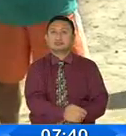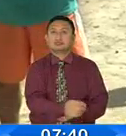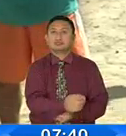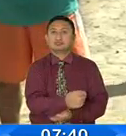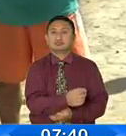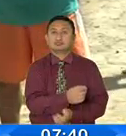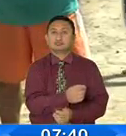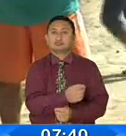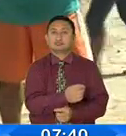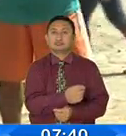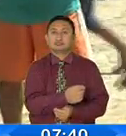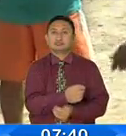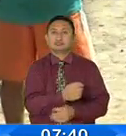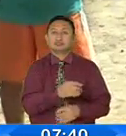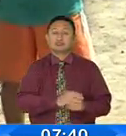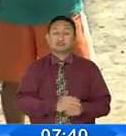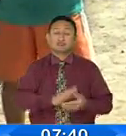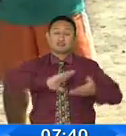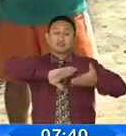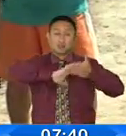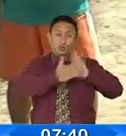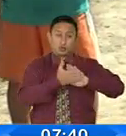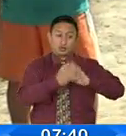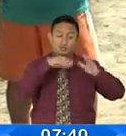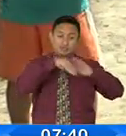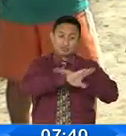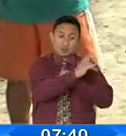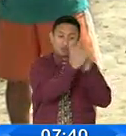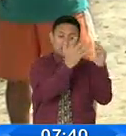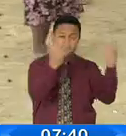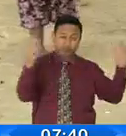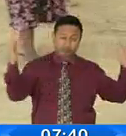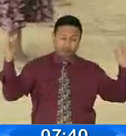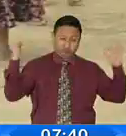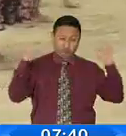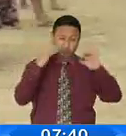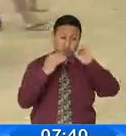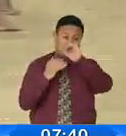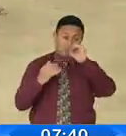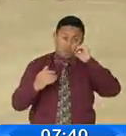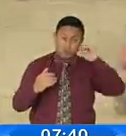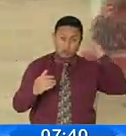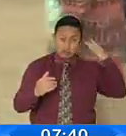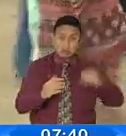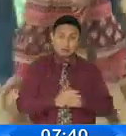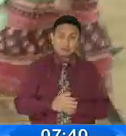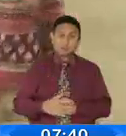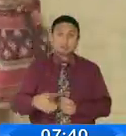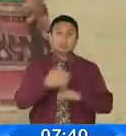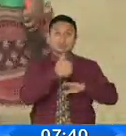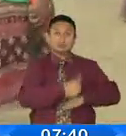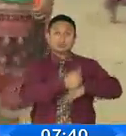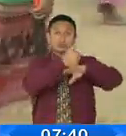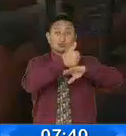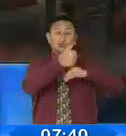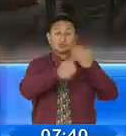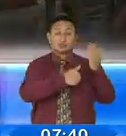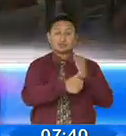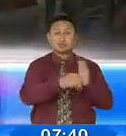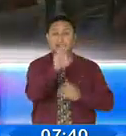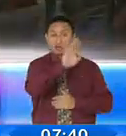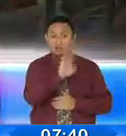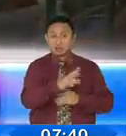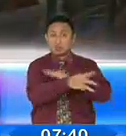Vacunar a los habitantes de las comunidades del interior de la selva y del cordón fronterizo es el gran objetivo que tienen las autoridades de salud en Pastaza dentro del